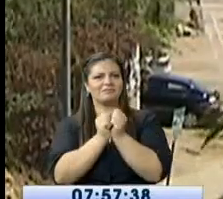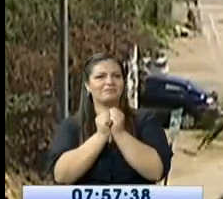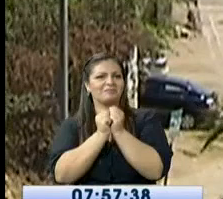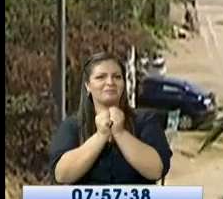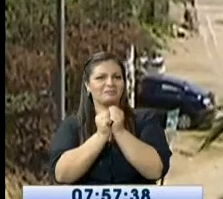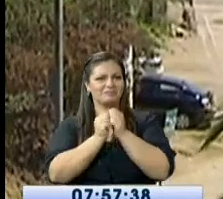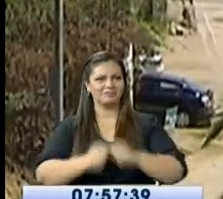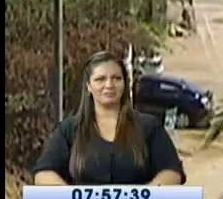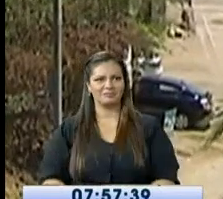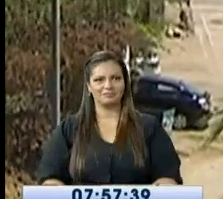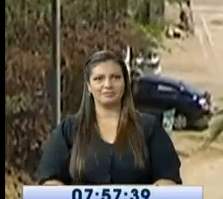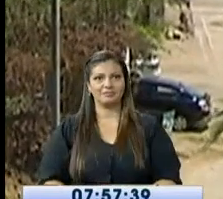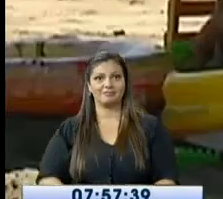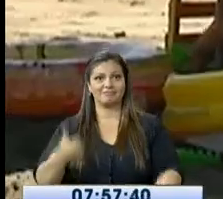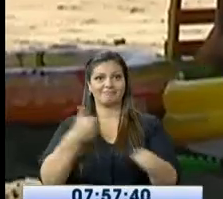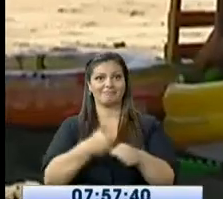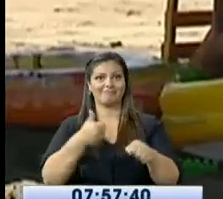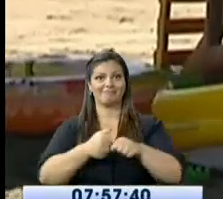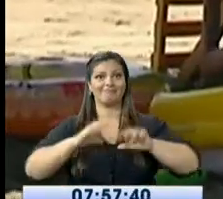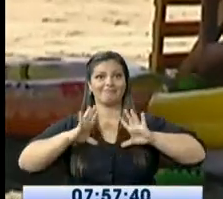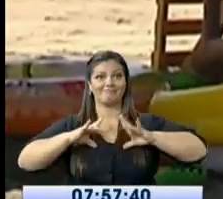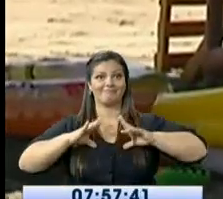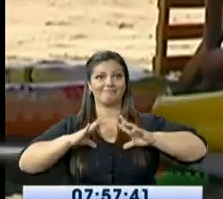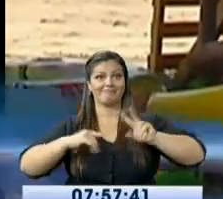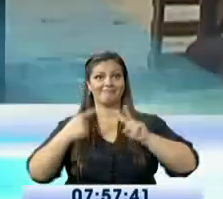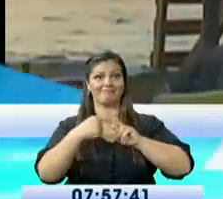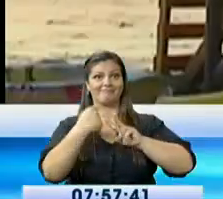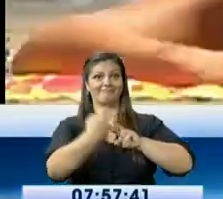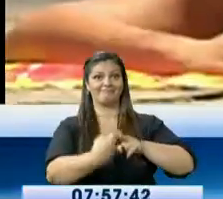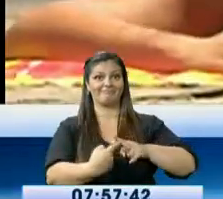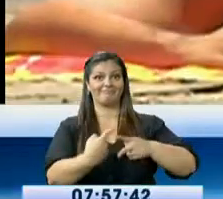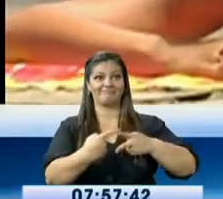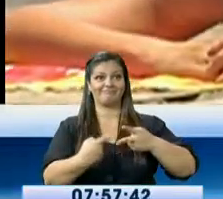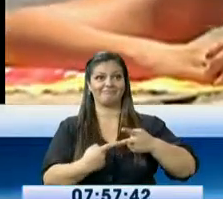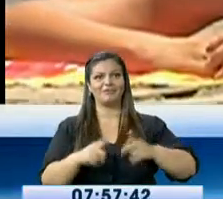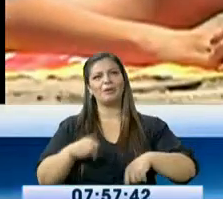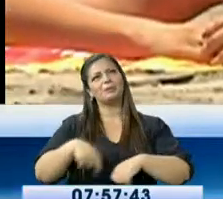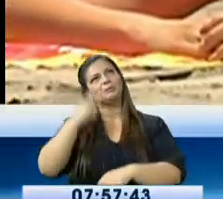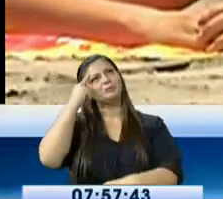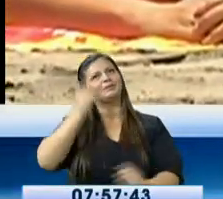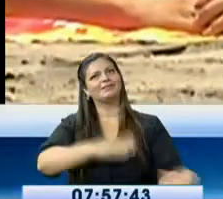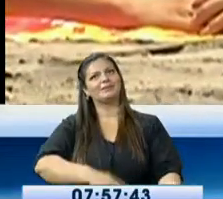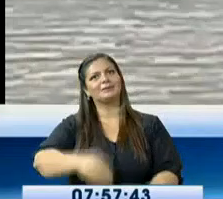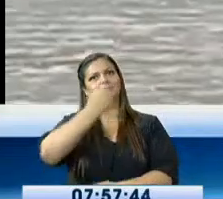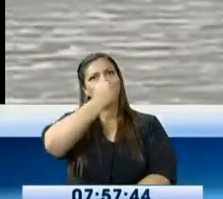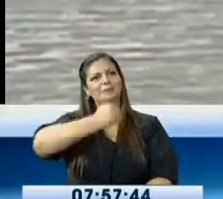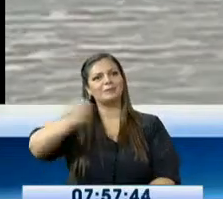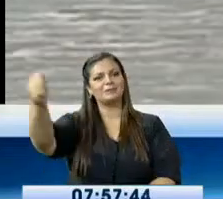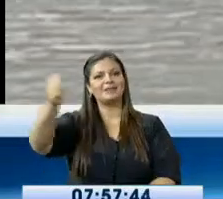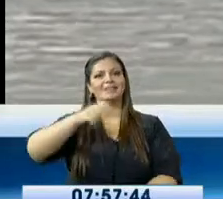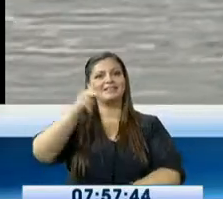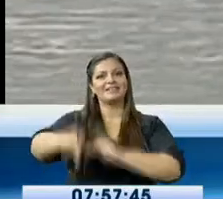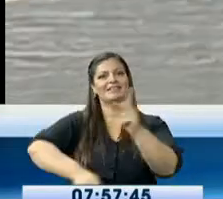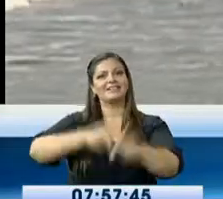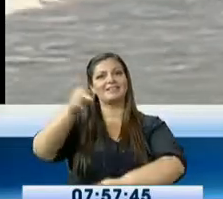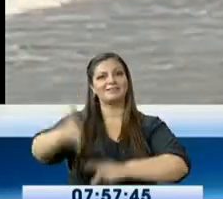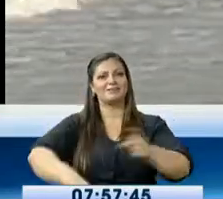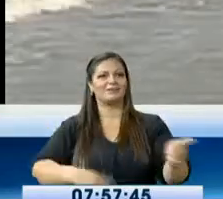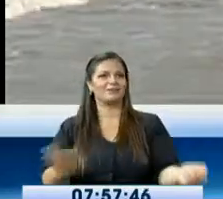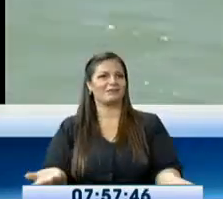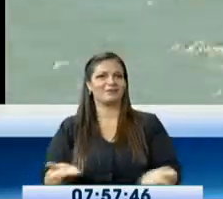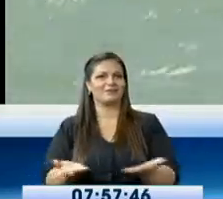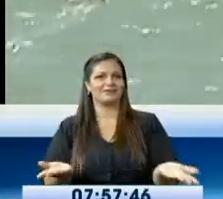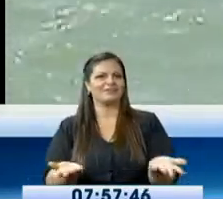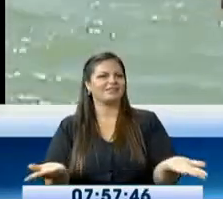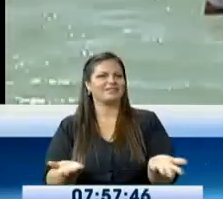Dos nuevos feriados se avecinan y muchos aprovechan para viajar a un balneario y tomarse un descanso. Villamil Playas es una de las